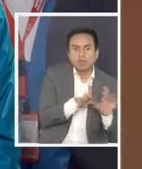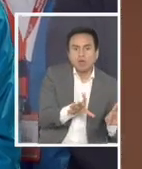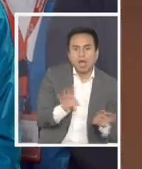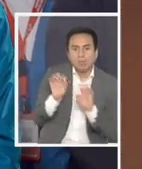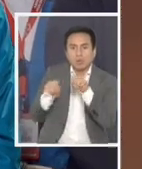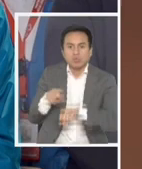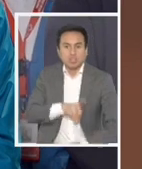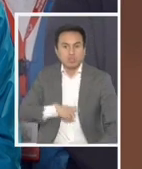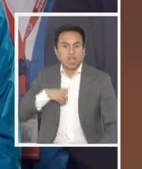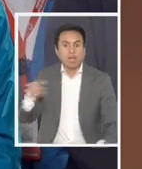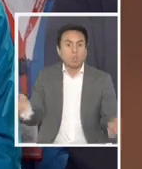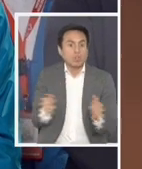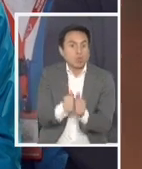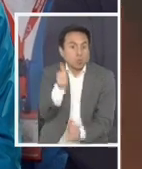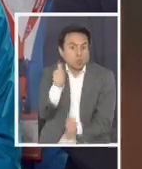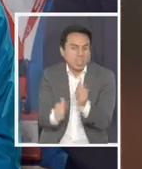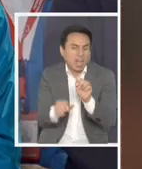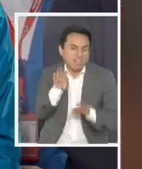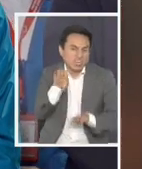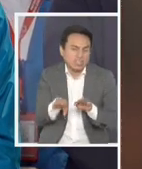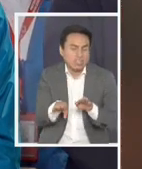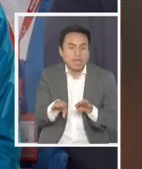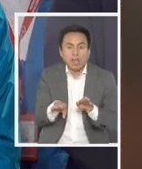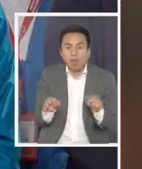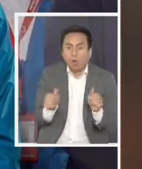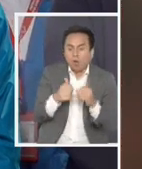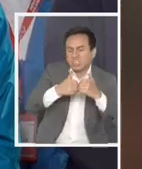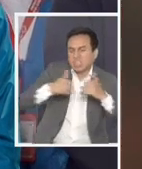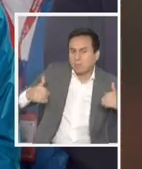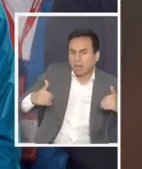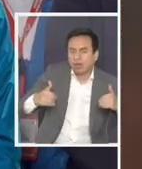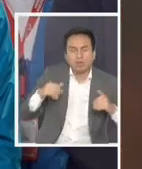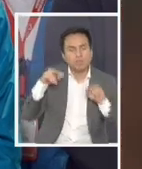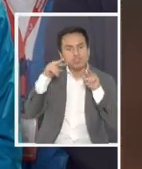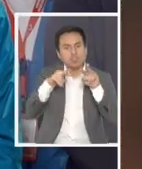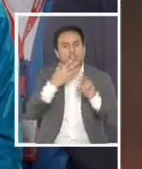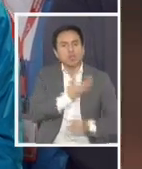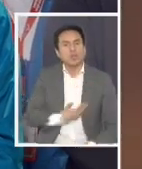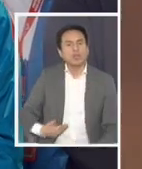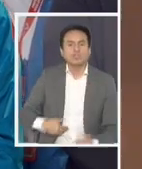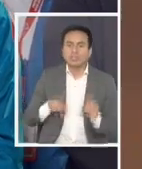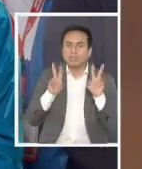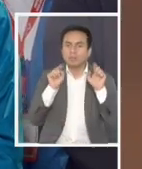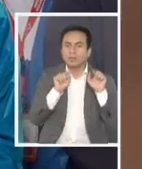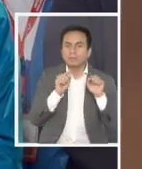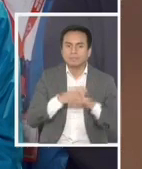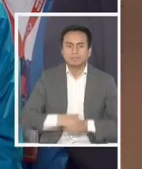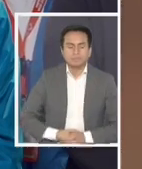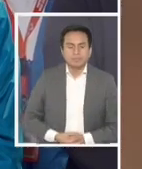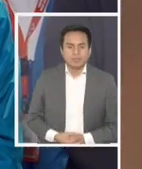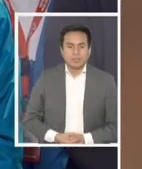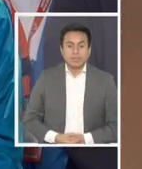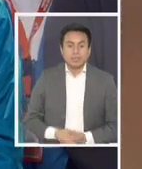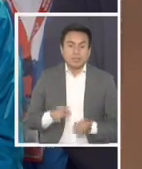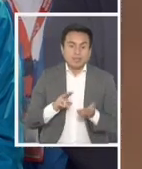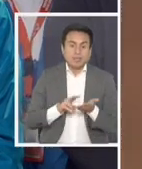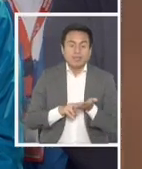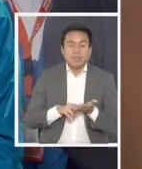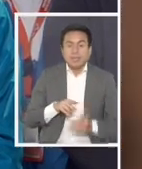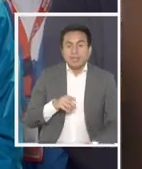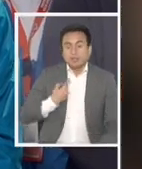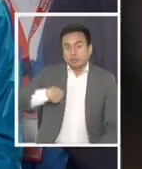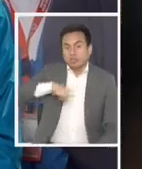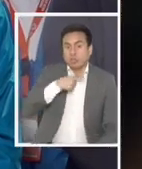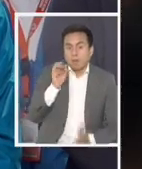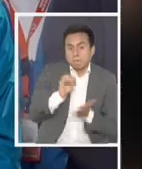que algunas van a competir juntas y otra definitivamente para hacerlo por separado Cuál es la visión que tiene el gobierno sobre esto No la verdad es que no tenemos nada